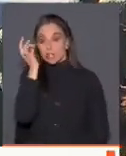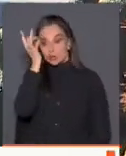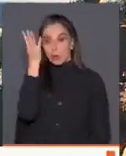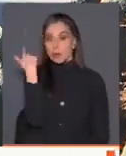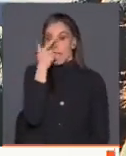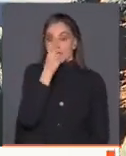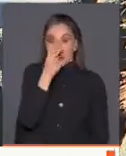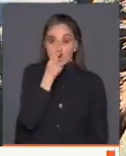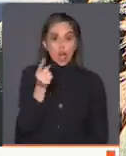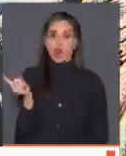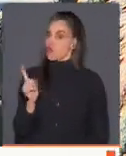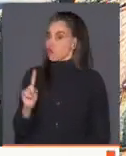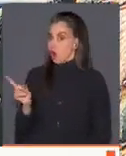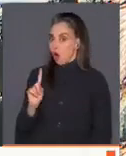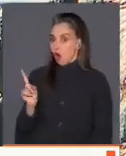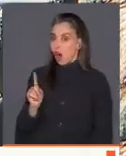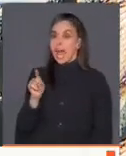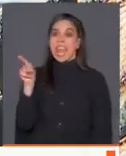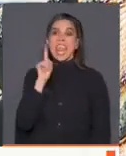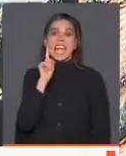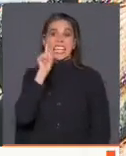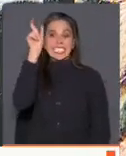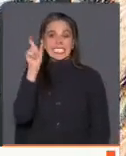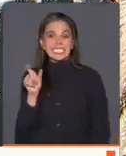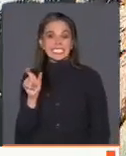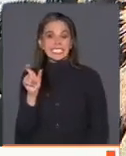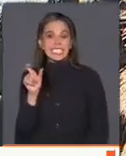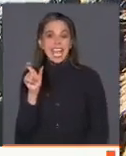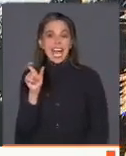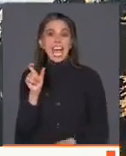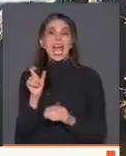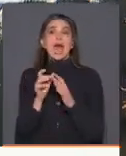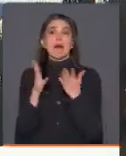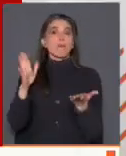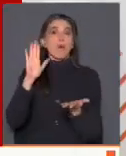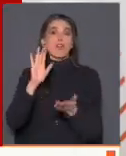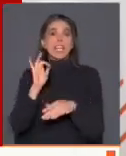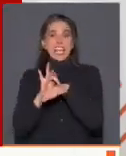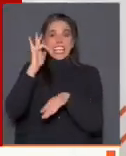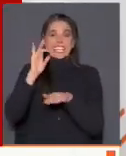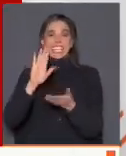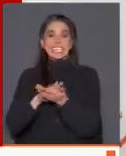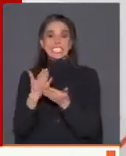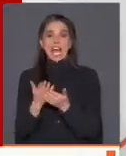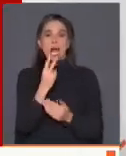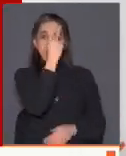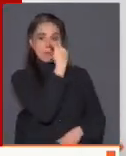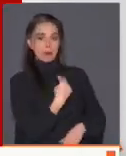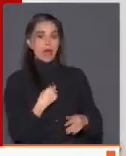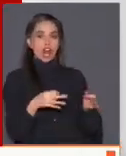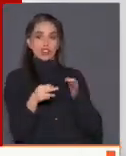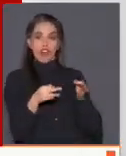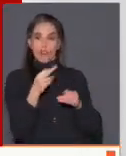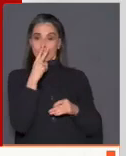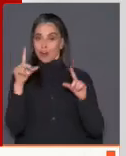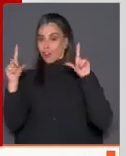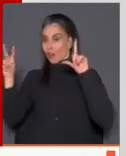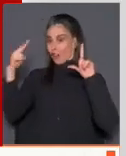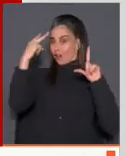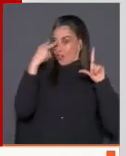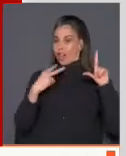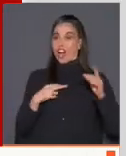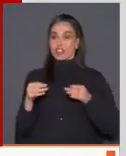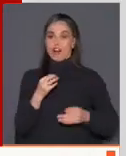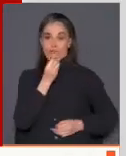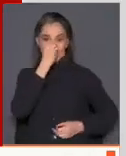resfriado. ¡No! Está irritantemente sana. Parezco novio. Hoy, mira, hoy es la pantalla. Mira el